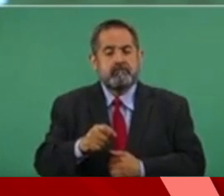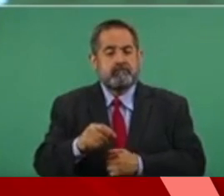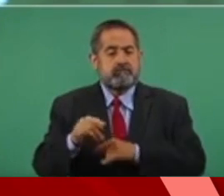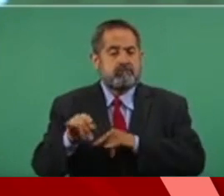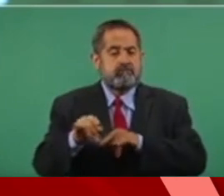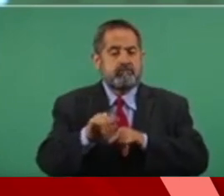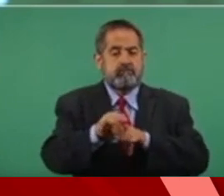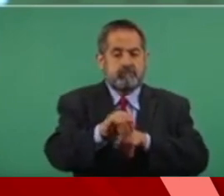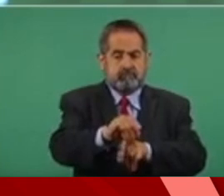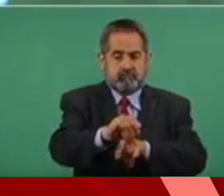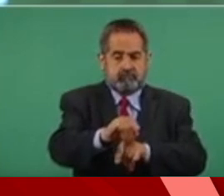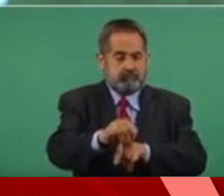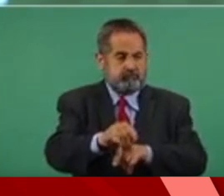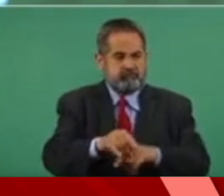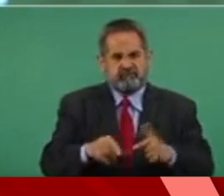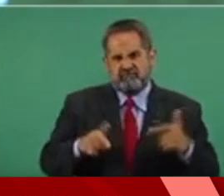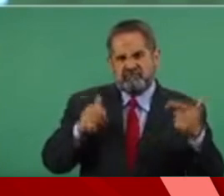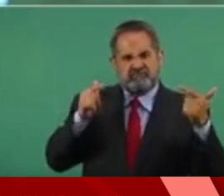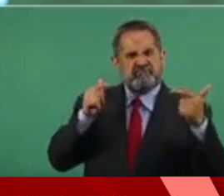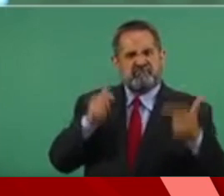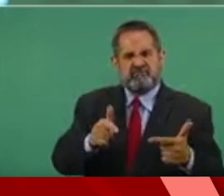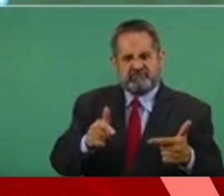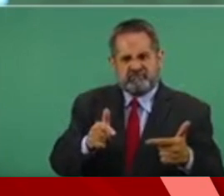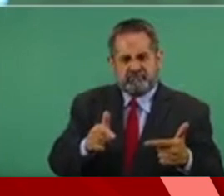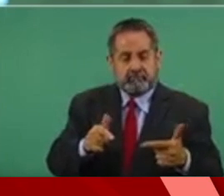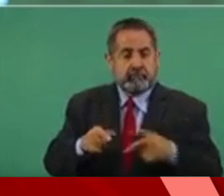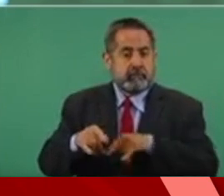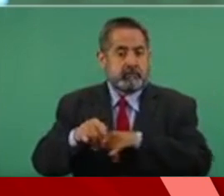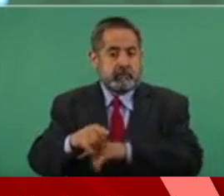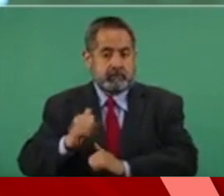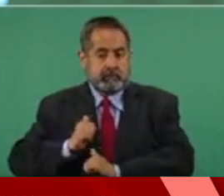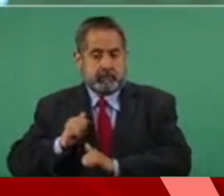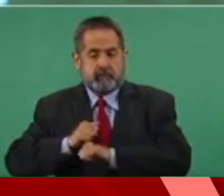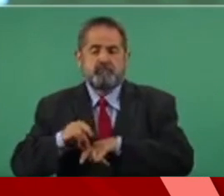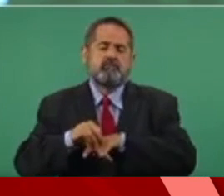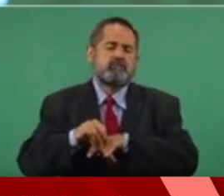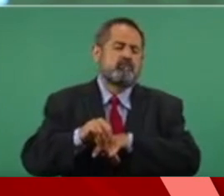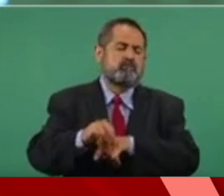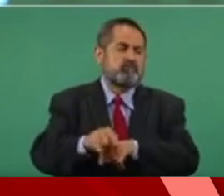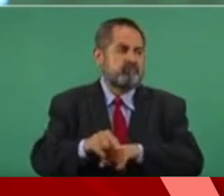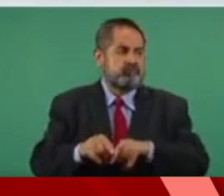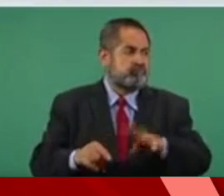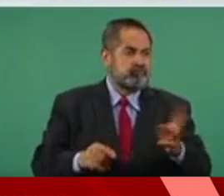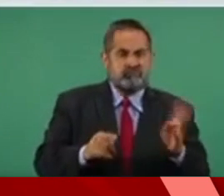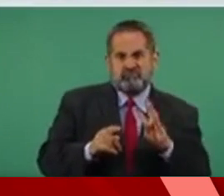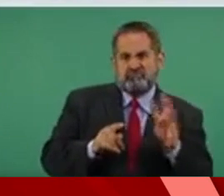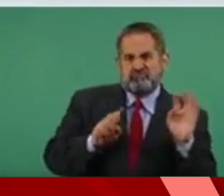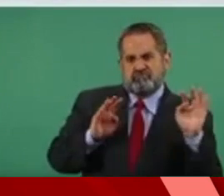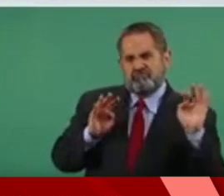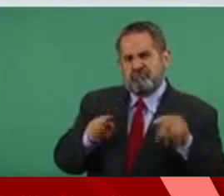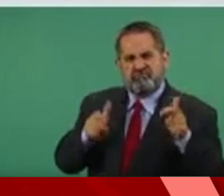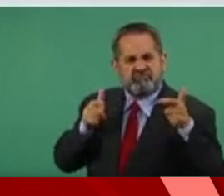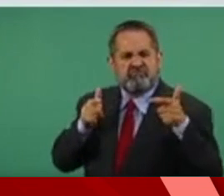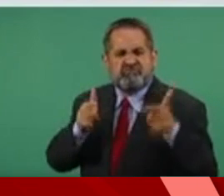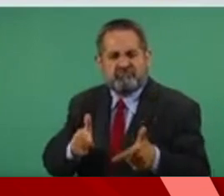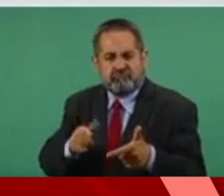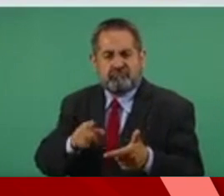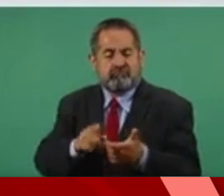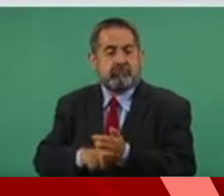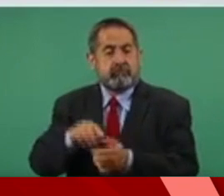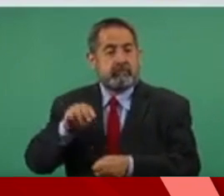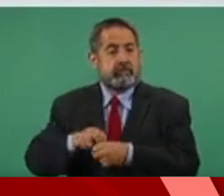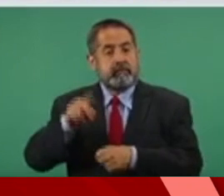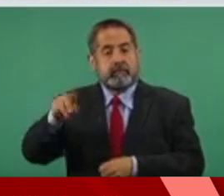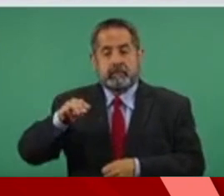un grupo de y soldados cerca de aguililla michoacán